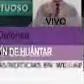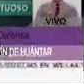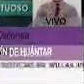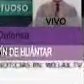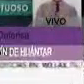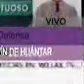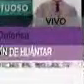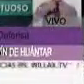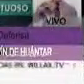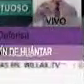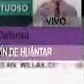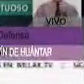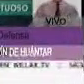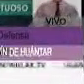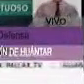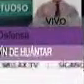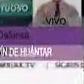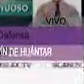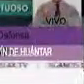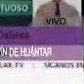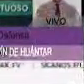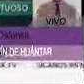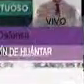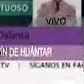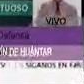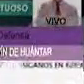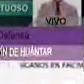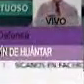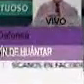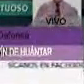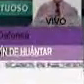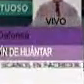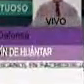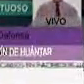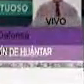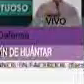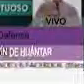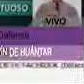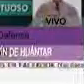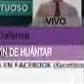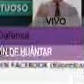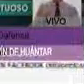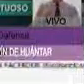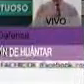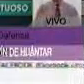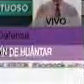autoridades jurisdiccionales previamente realicen el peritaje técnico.